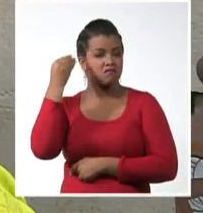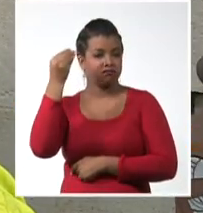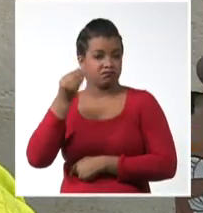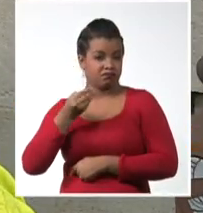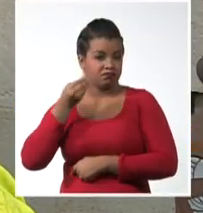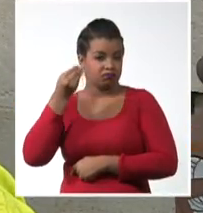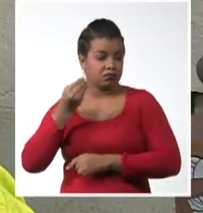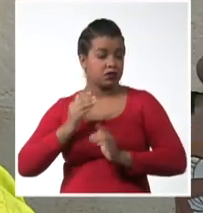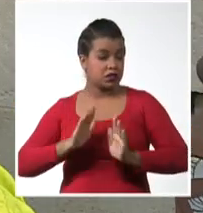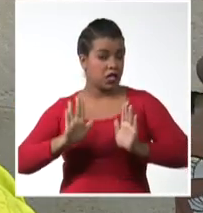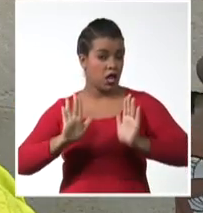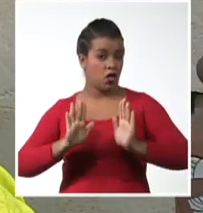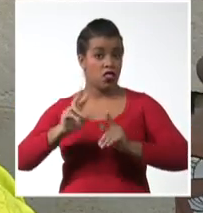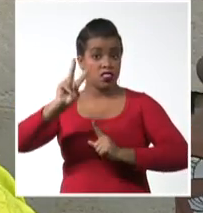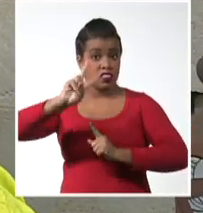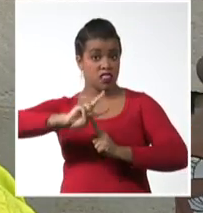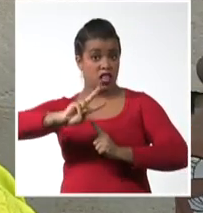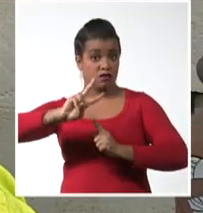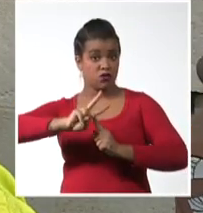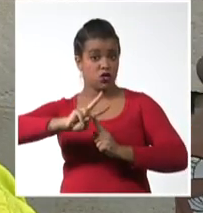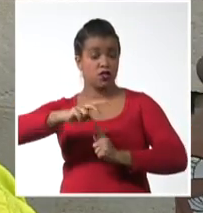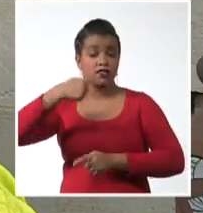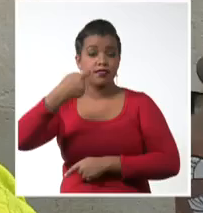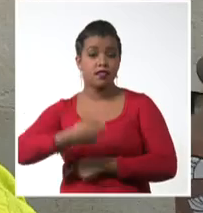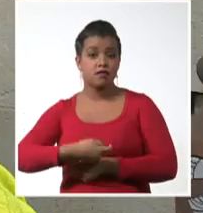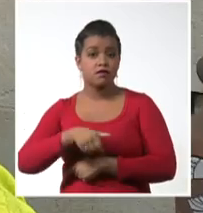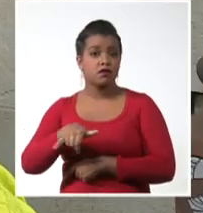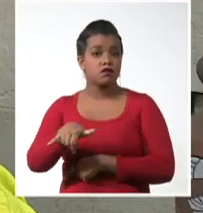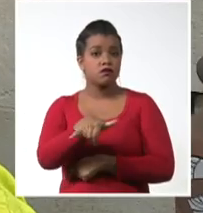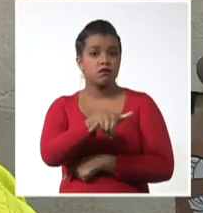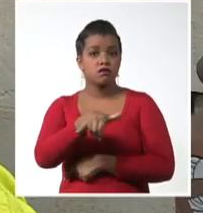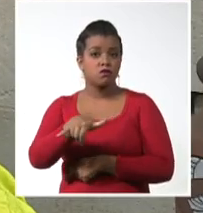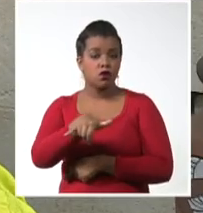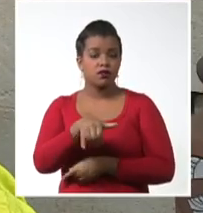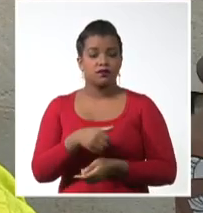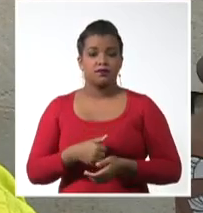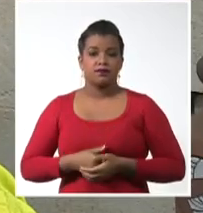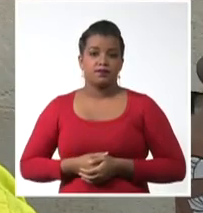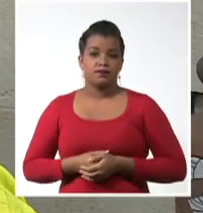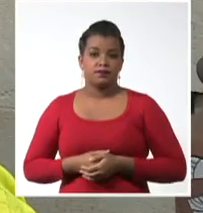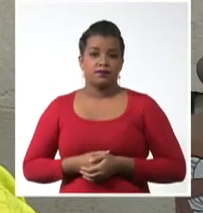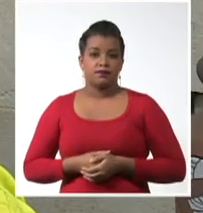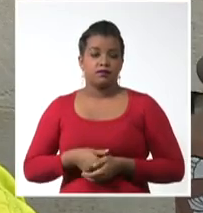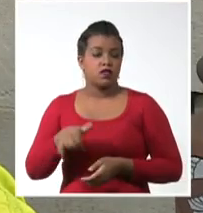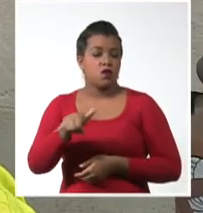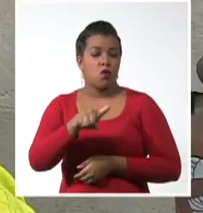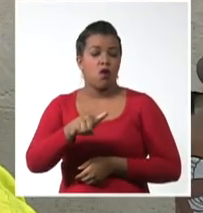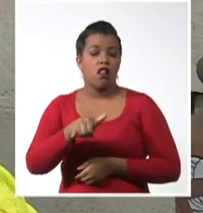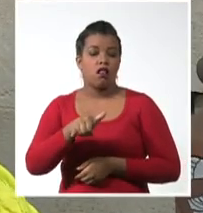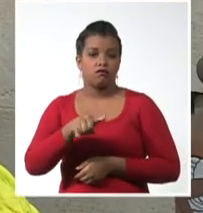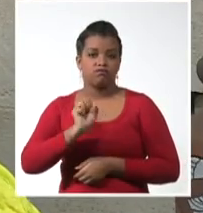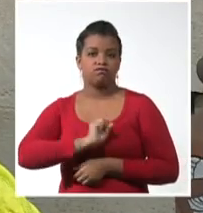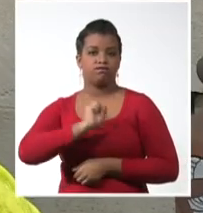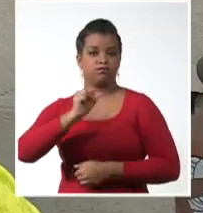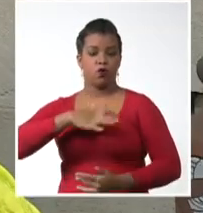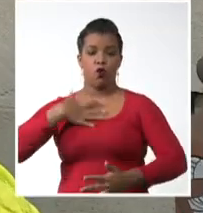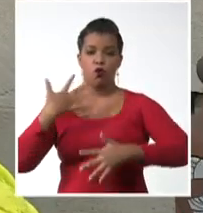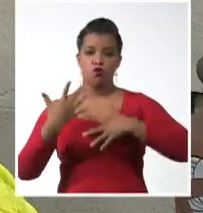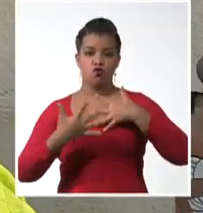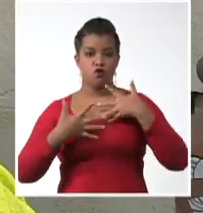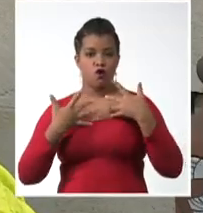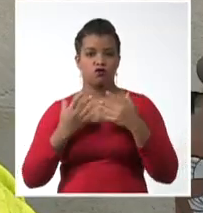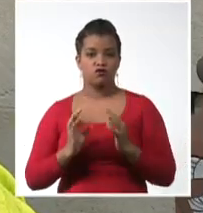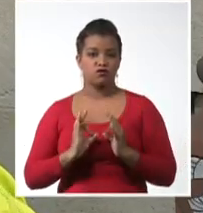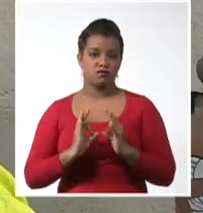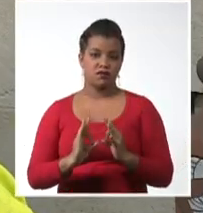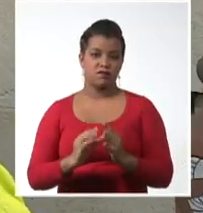que la televisión se debe dar con un golpe en el pecho con algo que sucedió con la televisión como